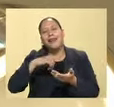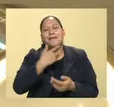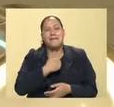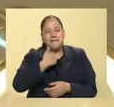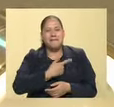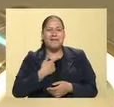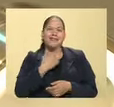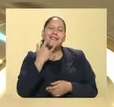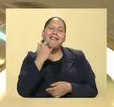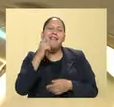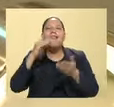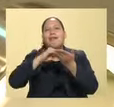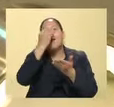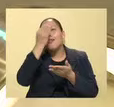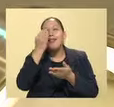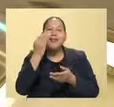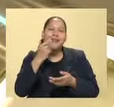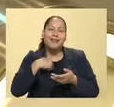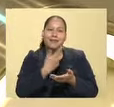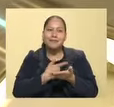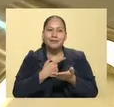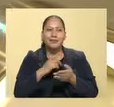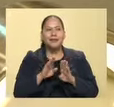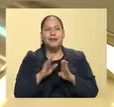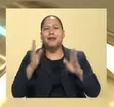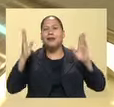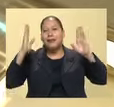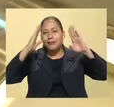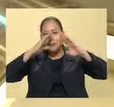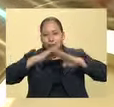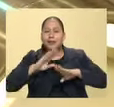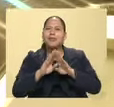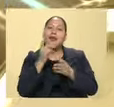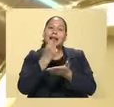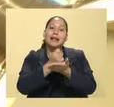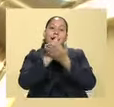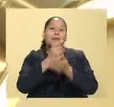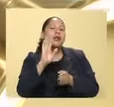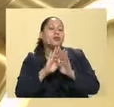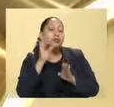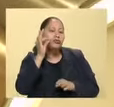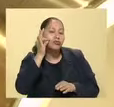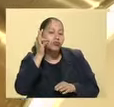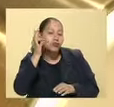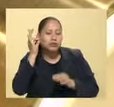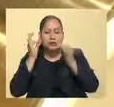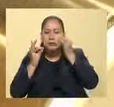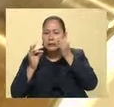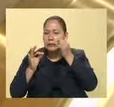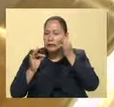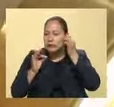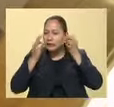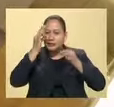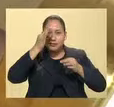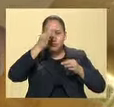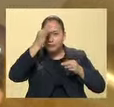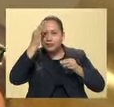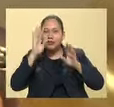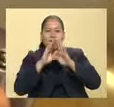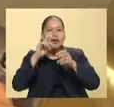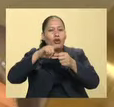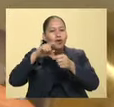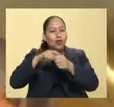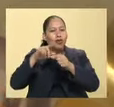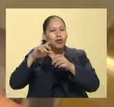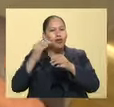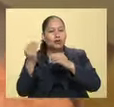Y además es, yo creo que bastante relajante y terapéutico al estar haciendo los trazos, emulando el colorido